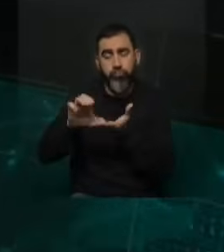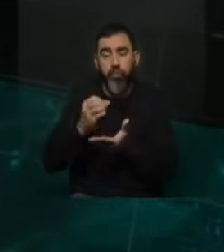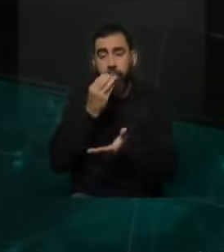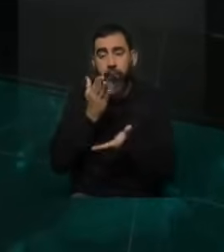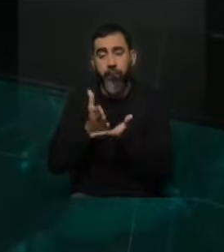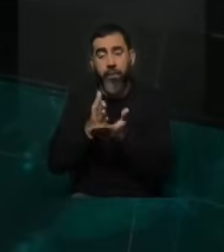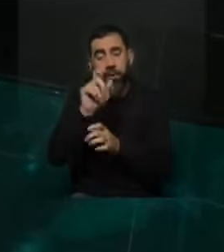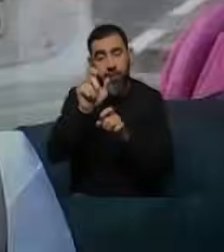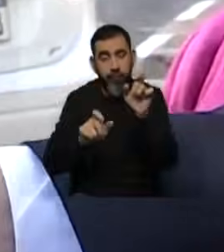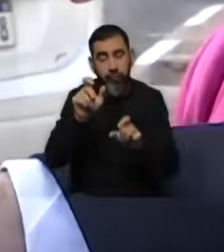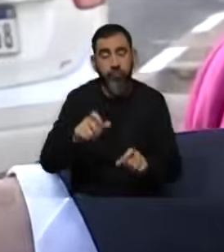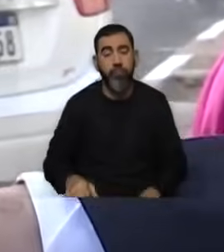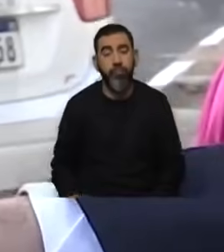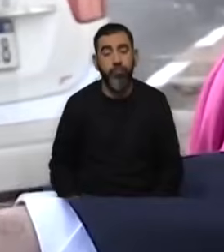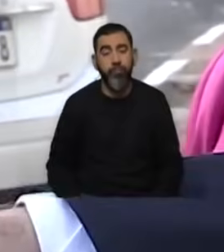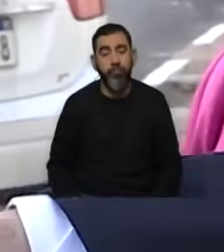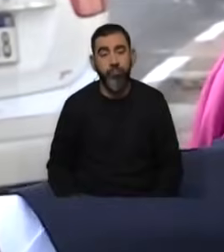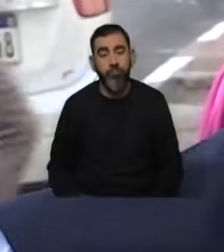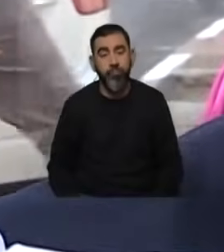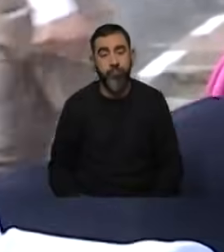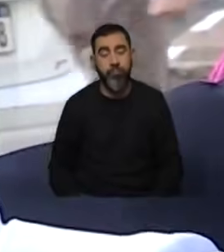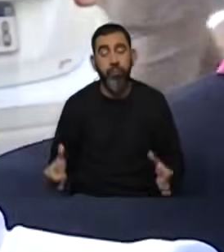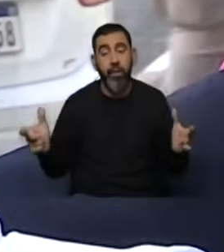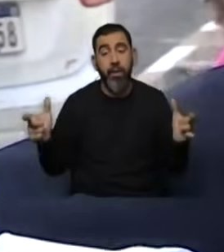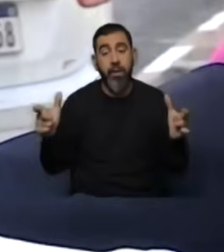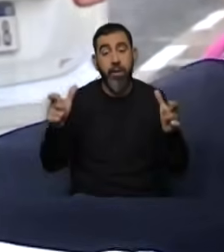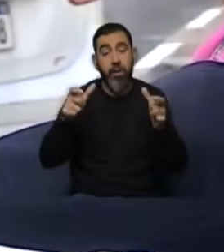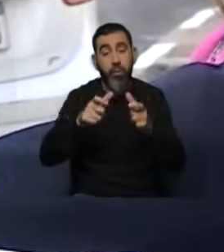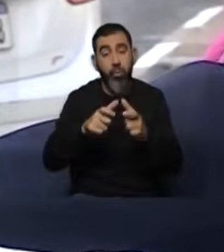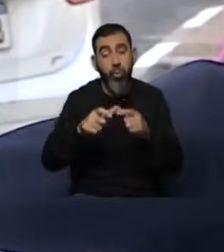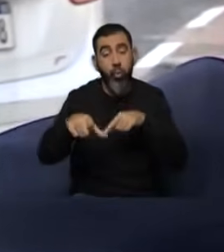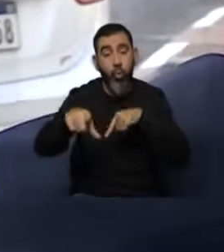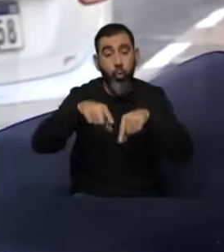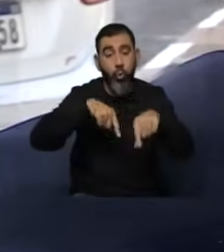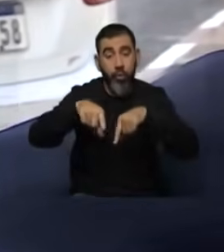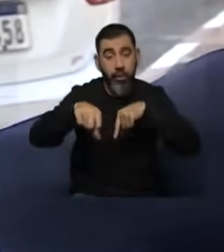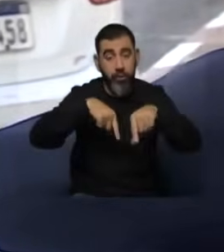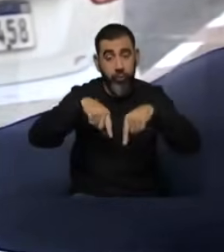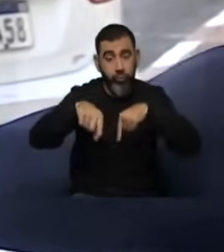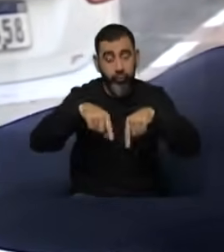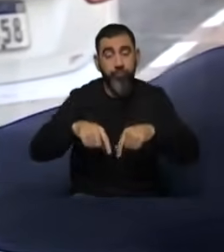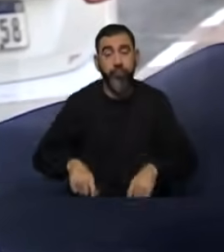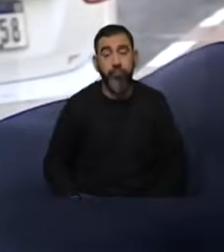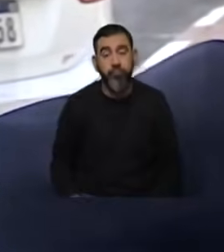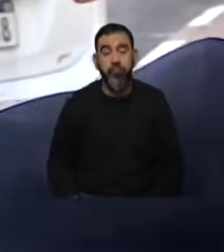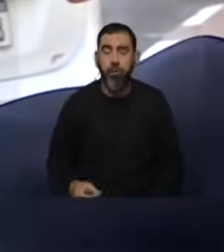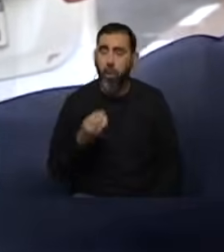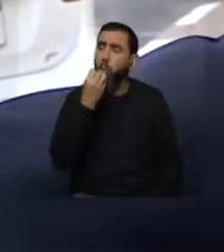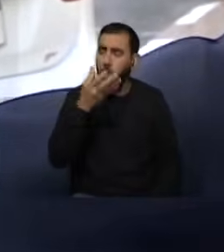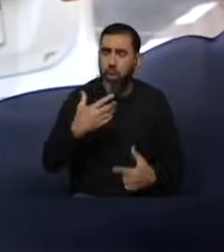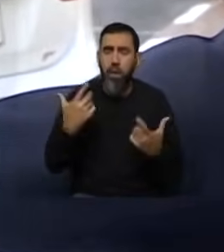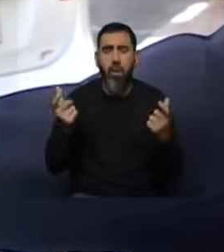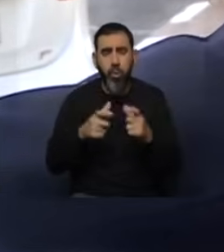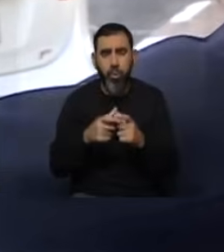la gente fue una reunión de de coordinación muy agradable muy